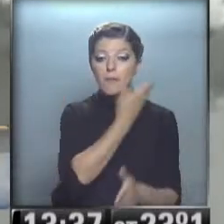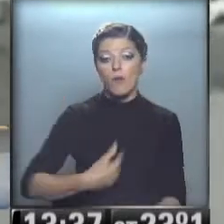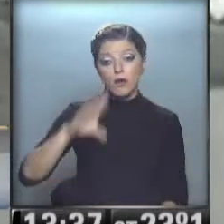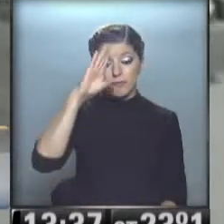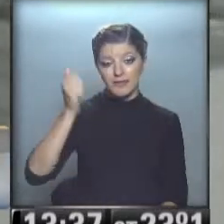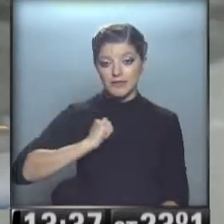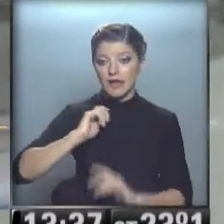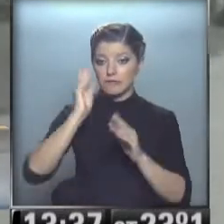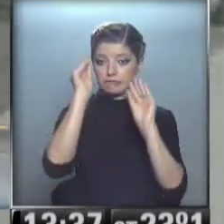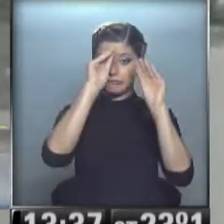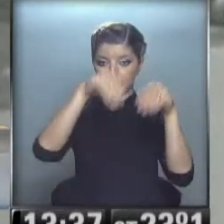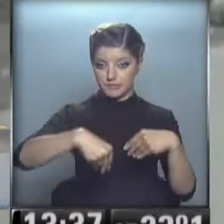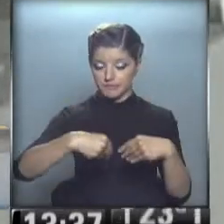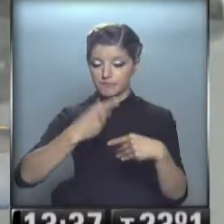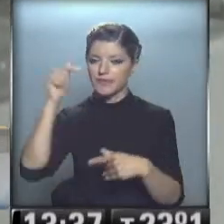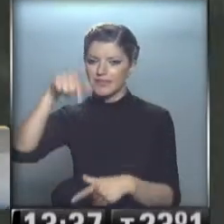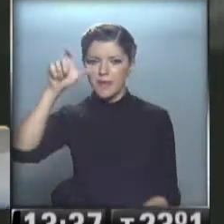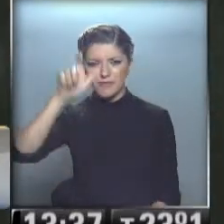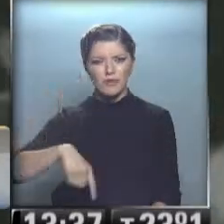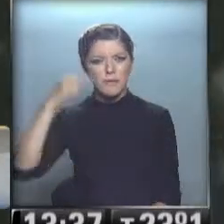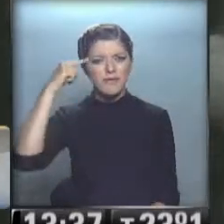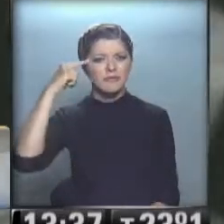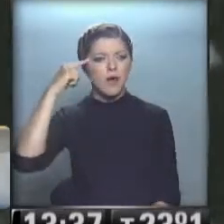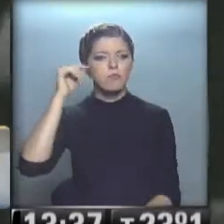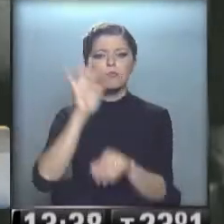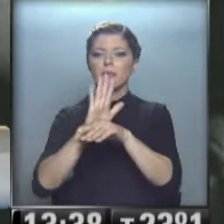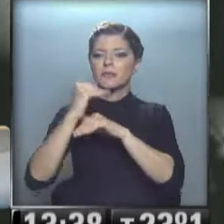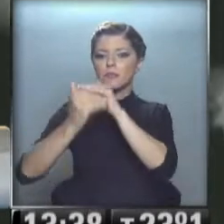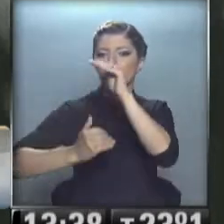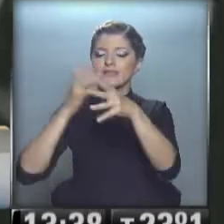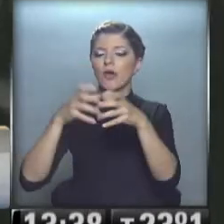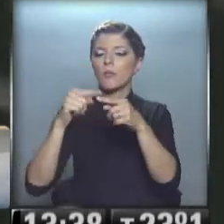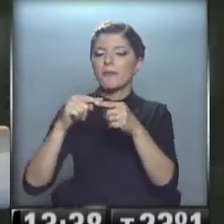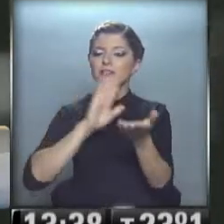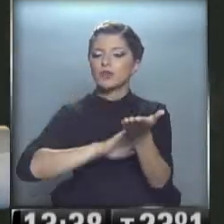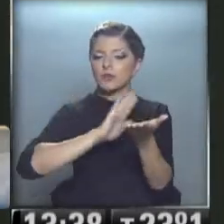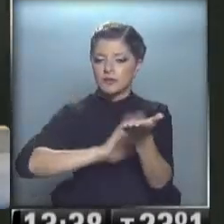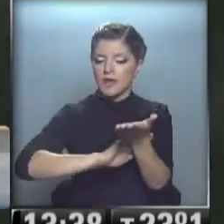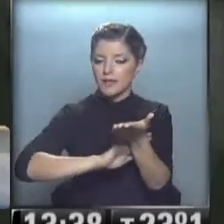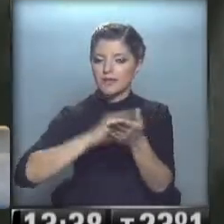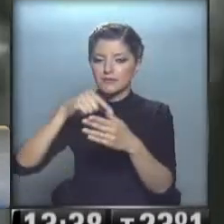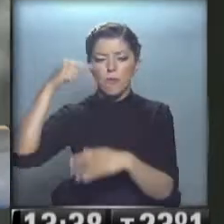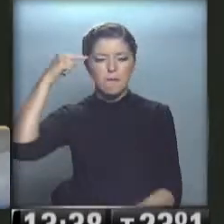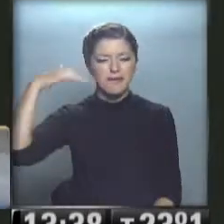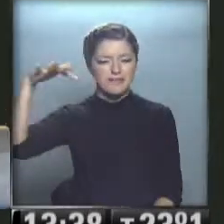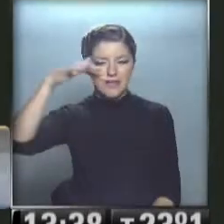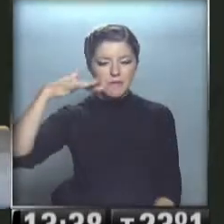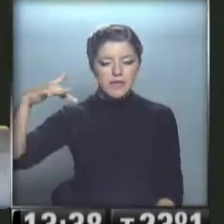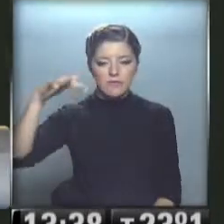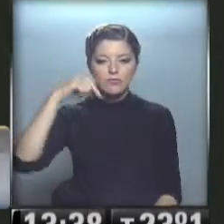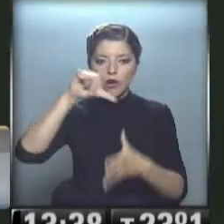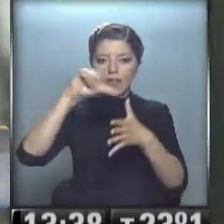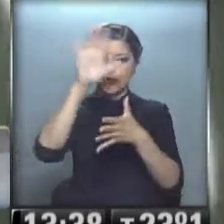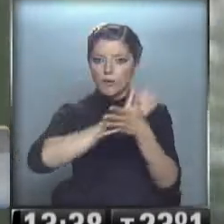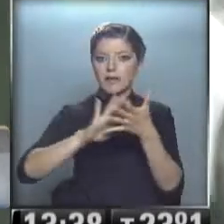1964, un hombre que hoy sería calificado como progresista de izquierda, con esa corriente latinoamericanista que hubo en la década del 60